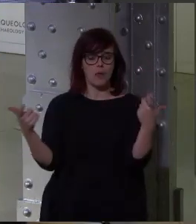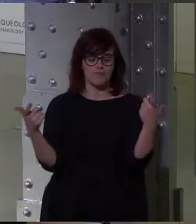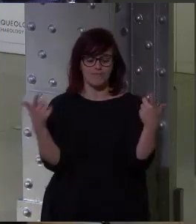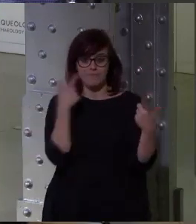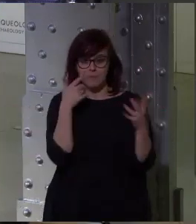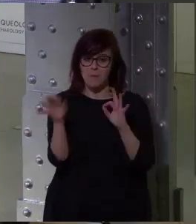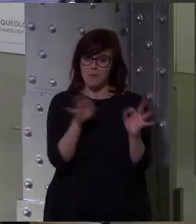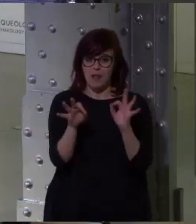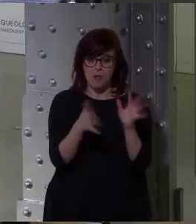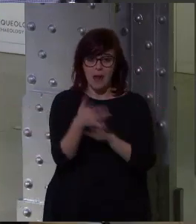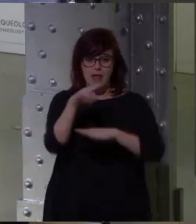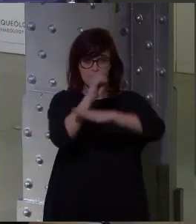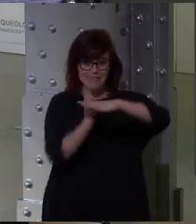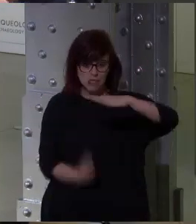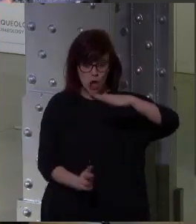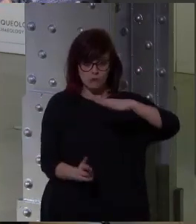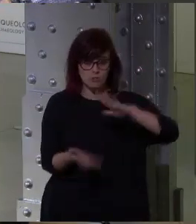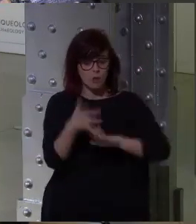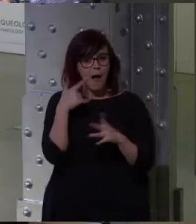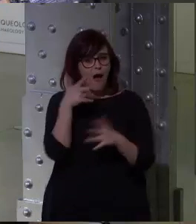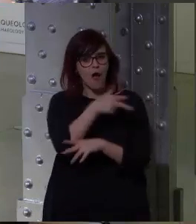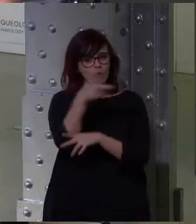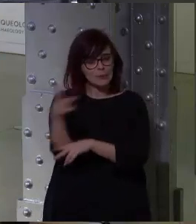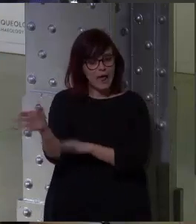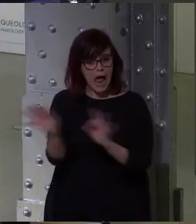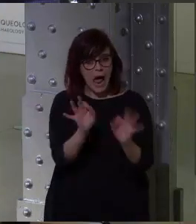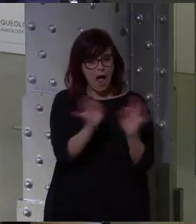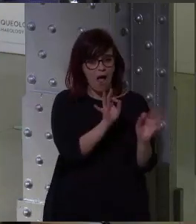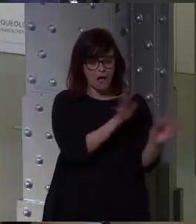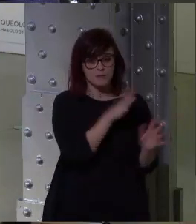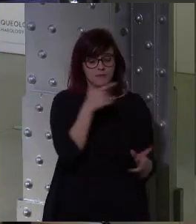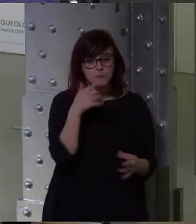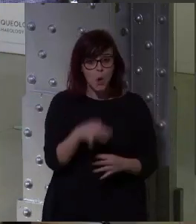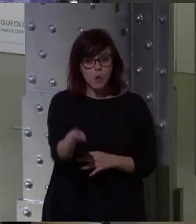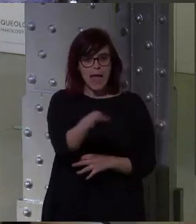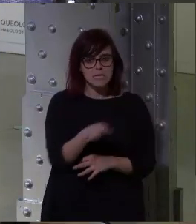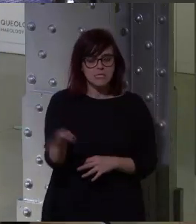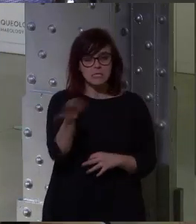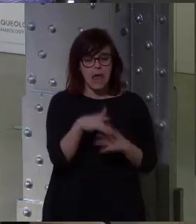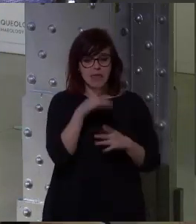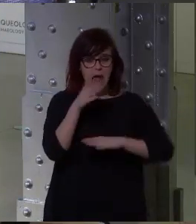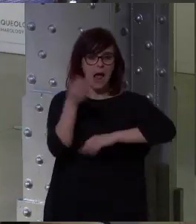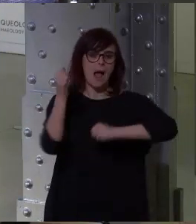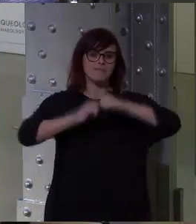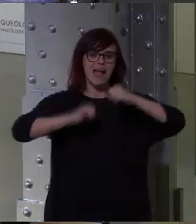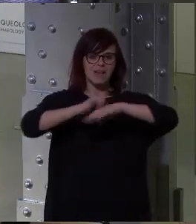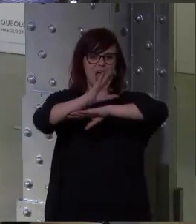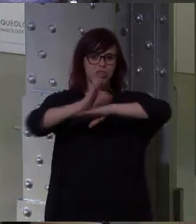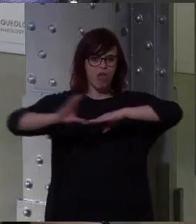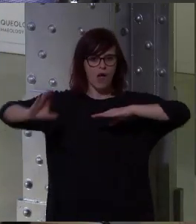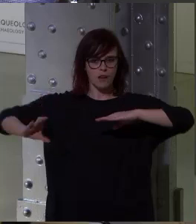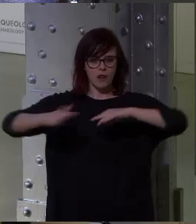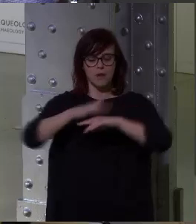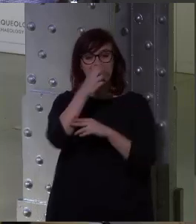estábamos preparándonos para hacer la inversión, todo eso se ha grabado, está en el documental, y estábamos en una isla y el glaciar quedaba a